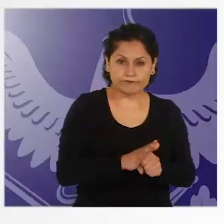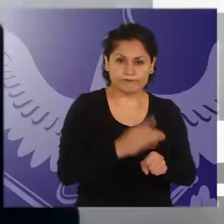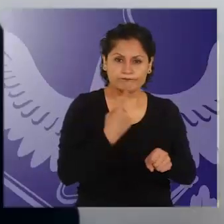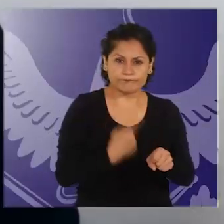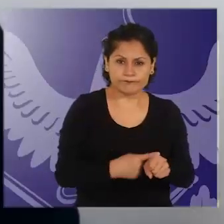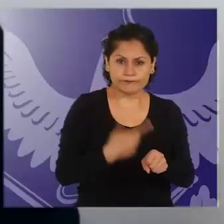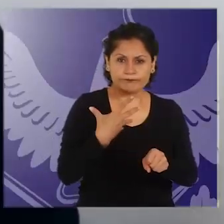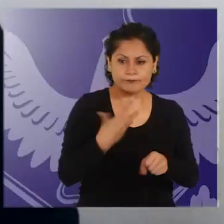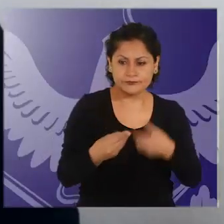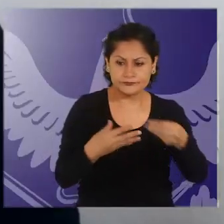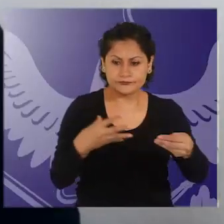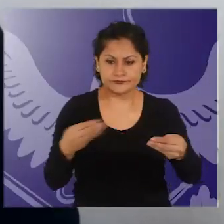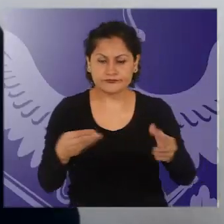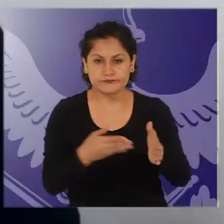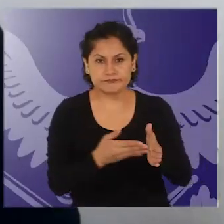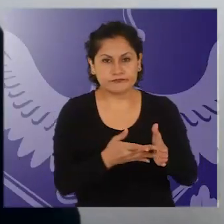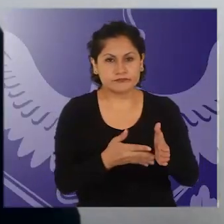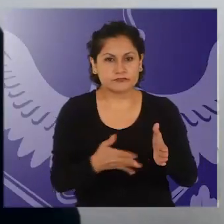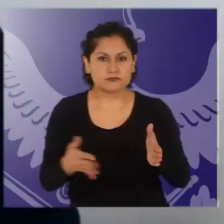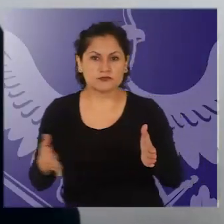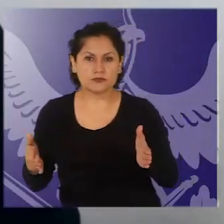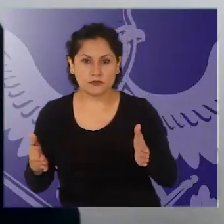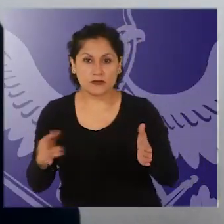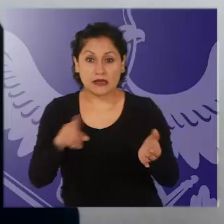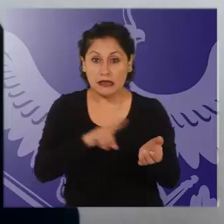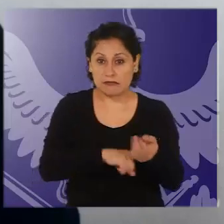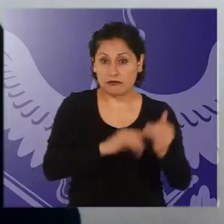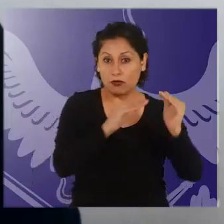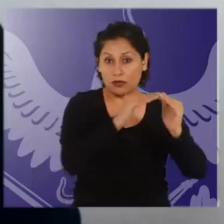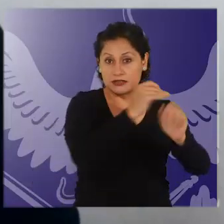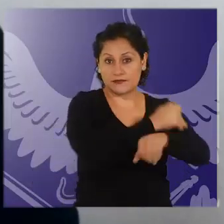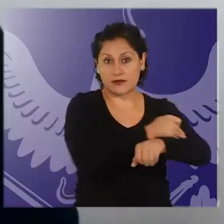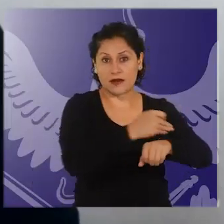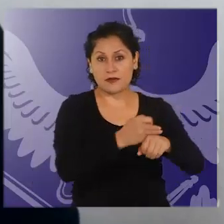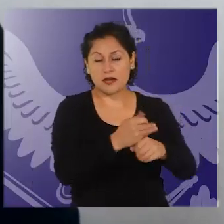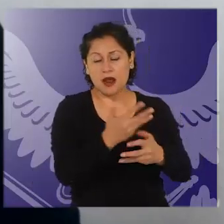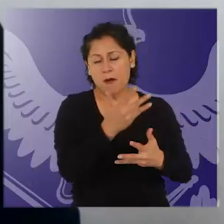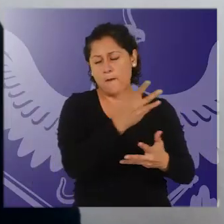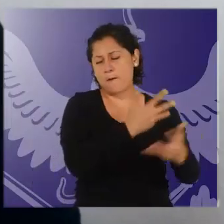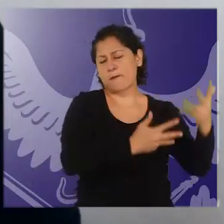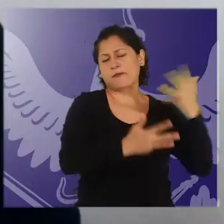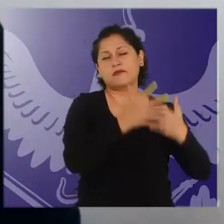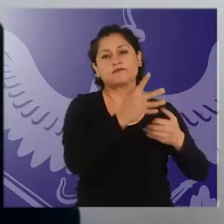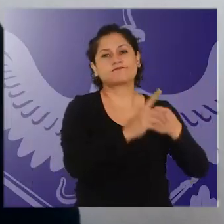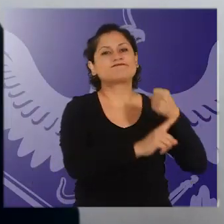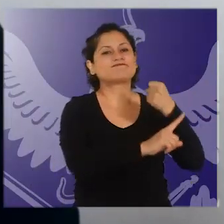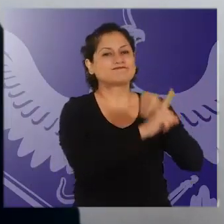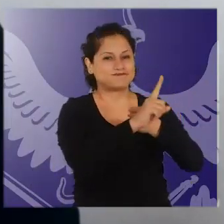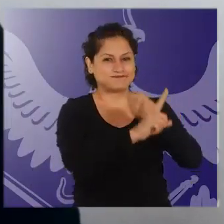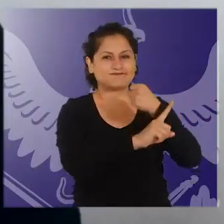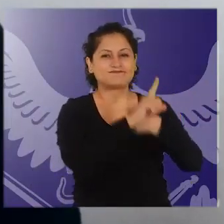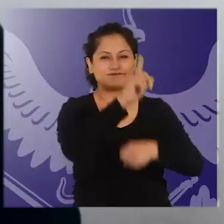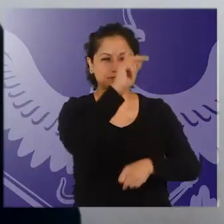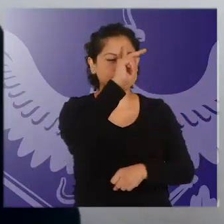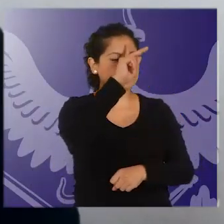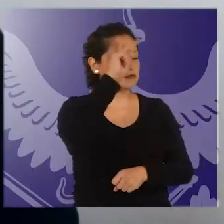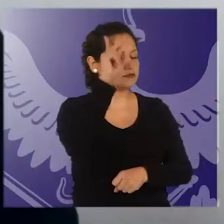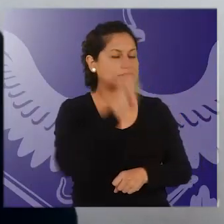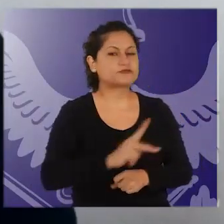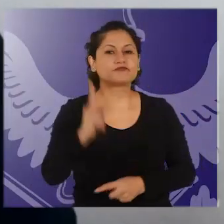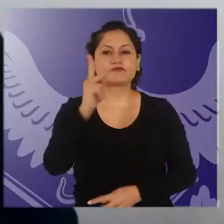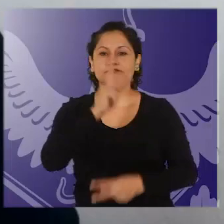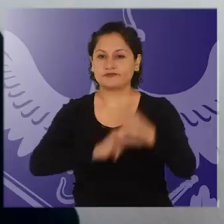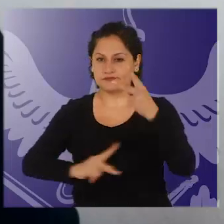La pandemia aumentó la violencia doméstica. Tenemos un grave problema de